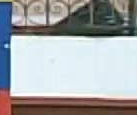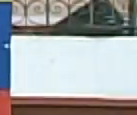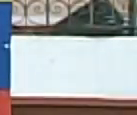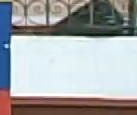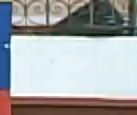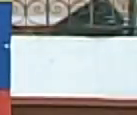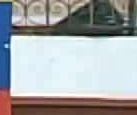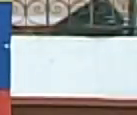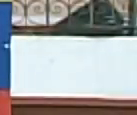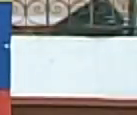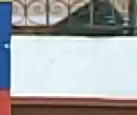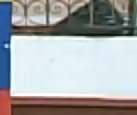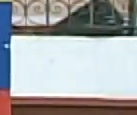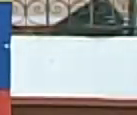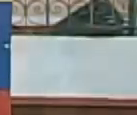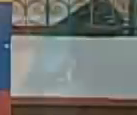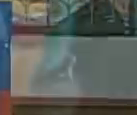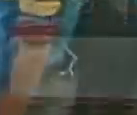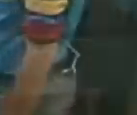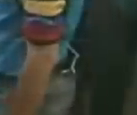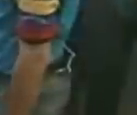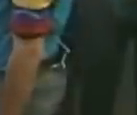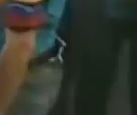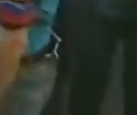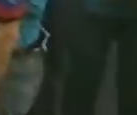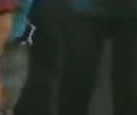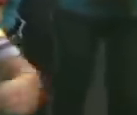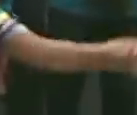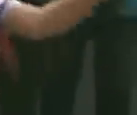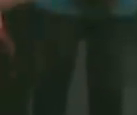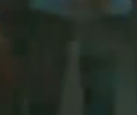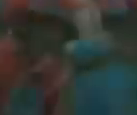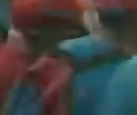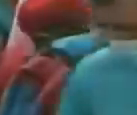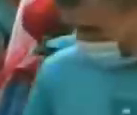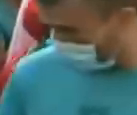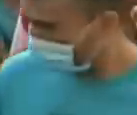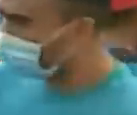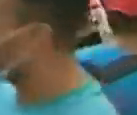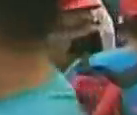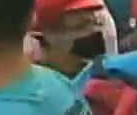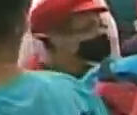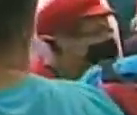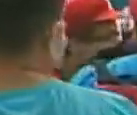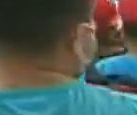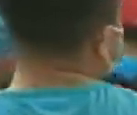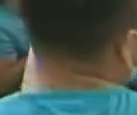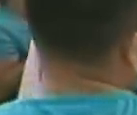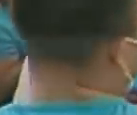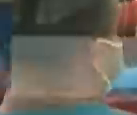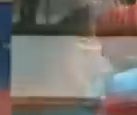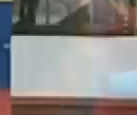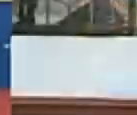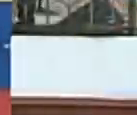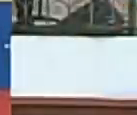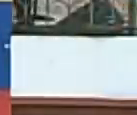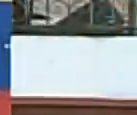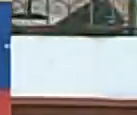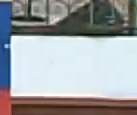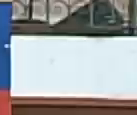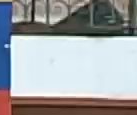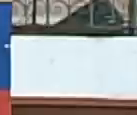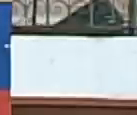revolución, y también al coronel Hugo Trejo, quien por su compromiso y patriotismo triunfó aquel 23 de enero. Llamó a